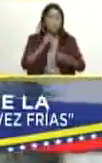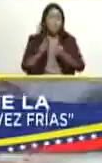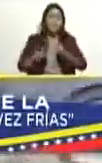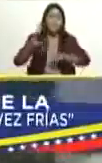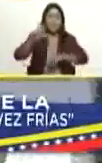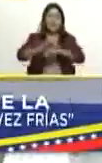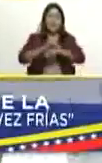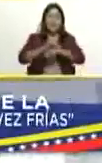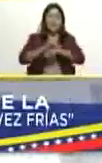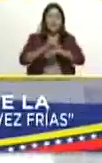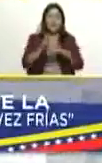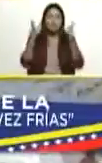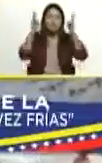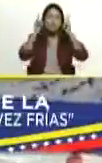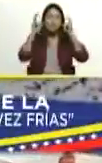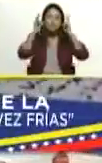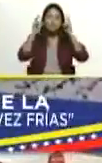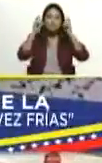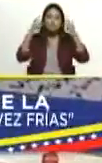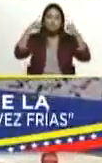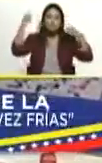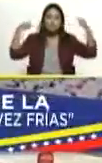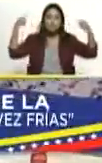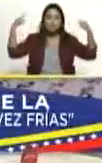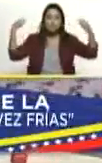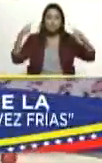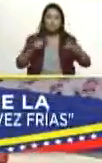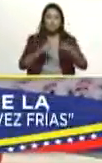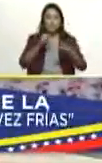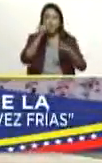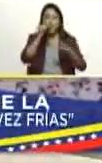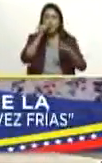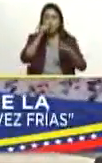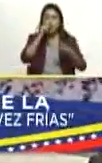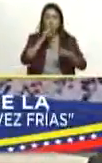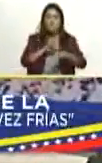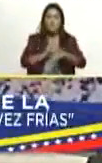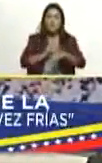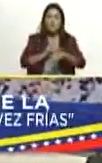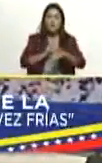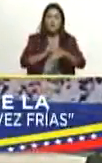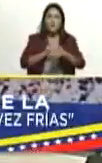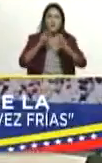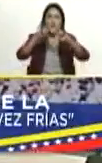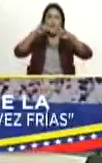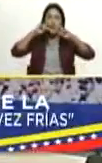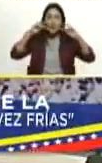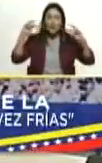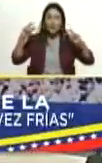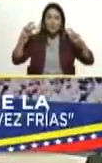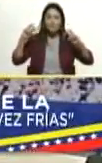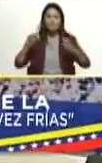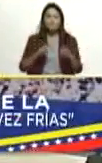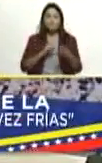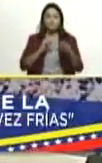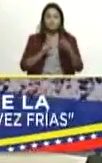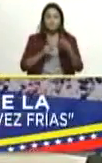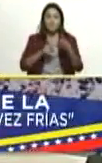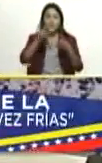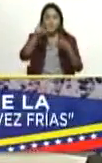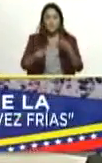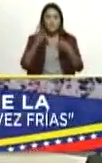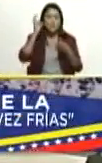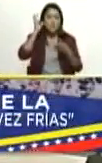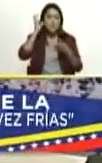en fonoaudiología. Eduardo Antonio Mata, médico especialista en ginecología y obstetricia. Milagro